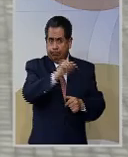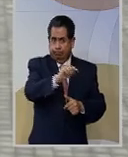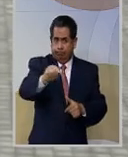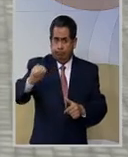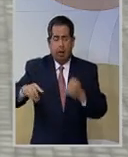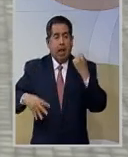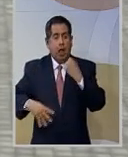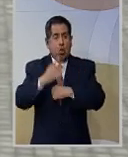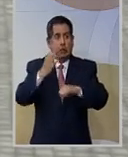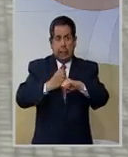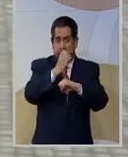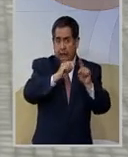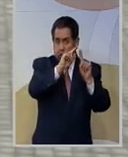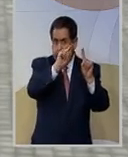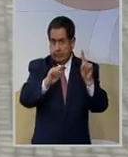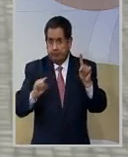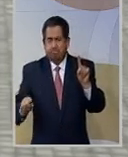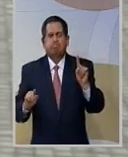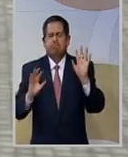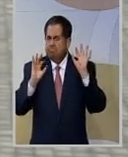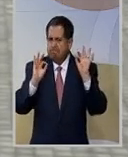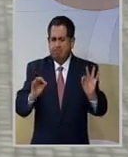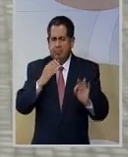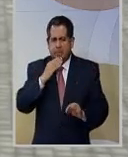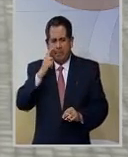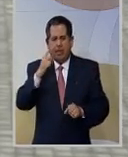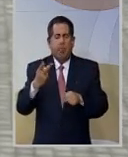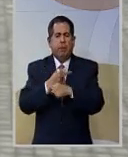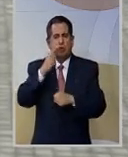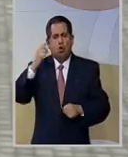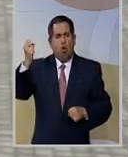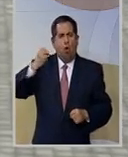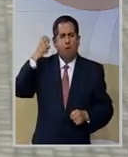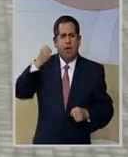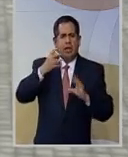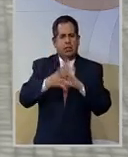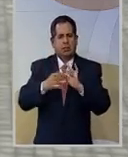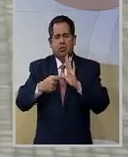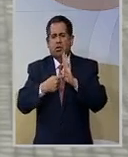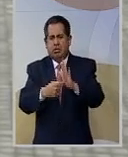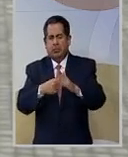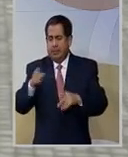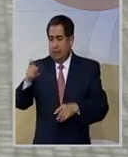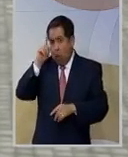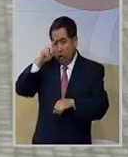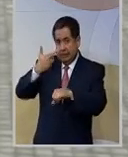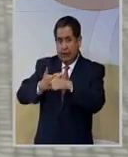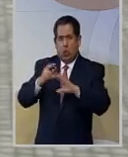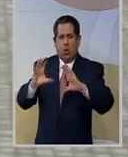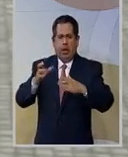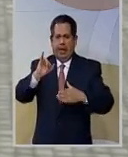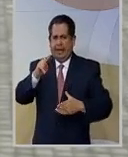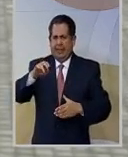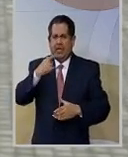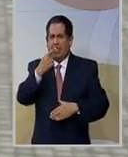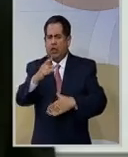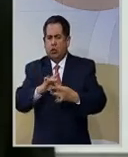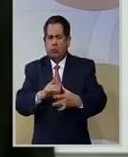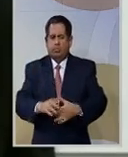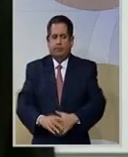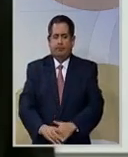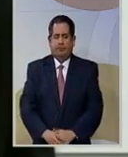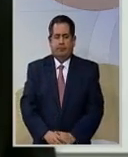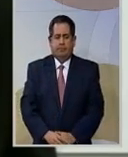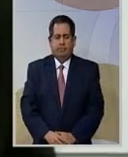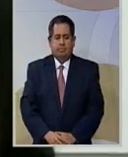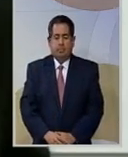las 14 entidades federativas del país. Vamos a ver la conferencia de prensa que ofrecieron los consejeros del Instituto Nacional Electoral.